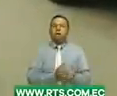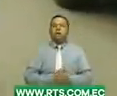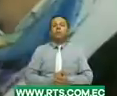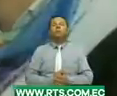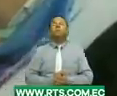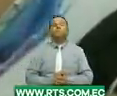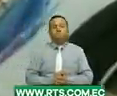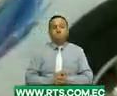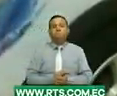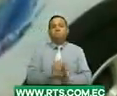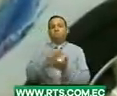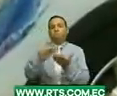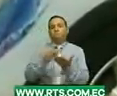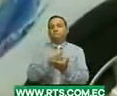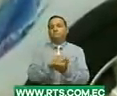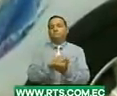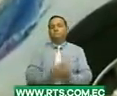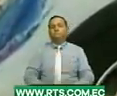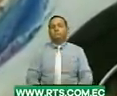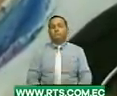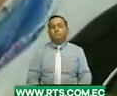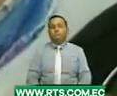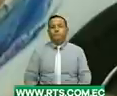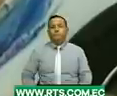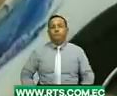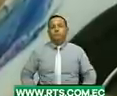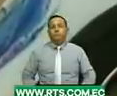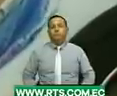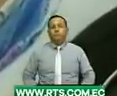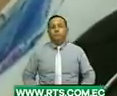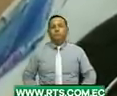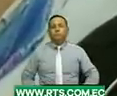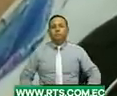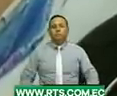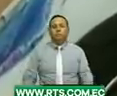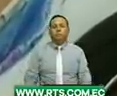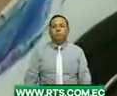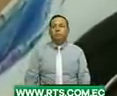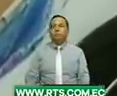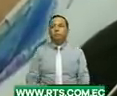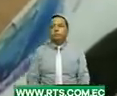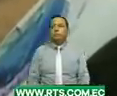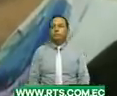de David Arande y Juan Bustamante, informó Jorge Escobar.